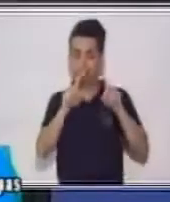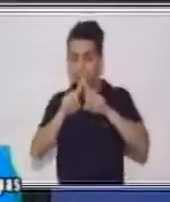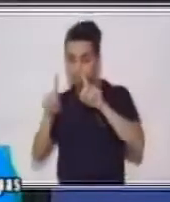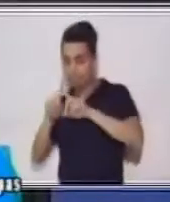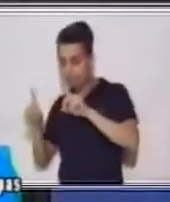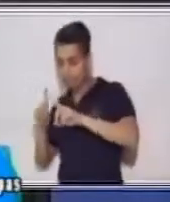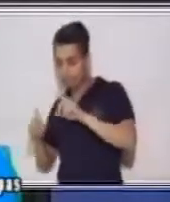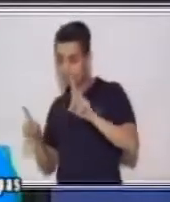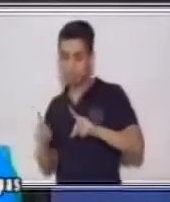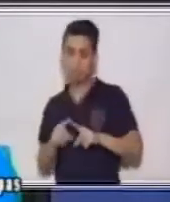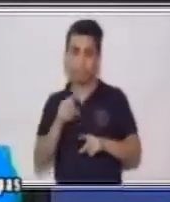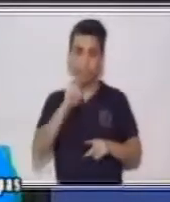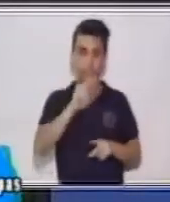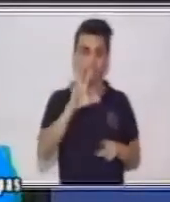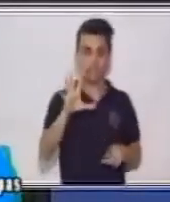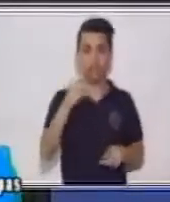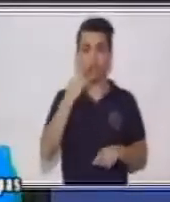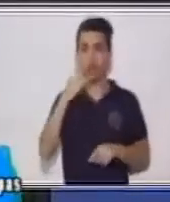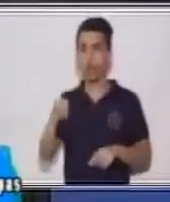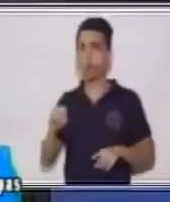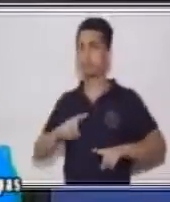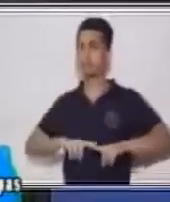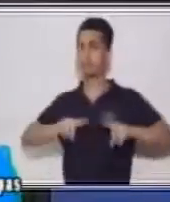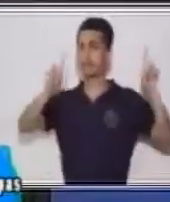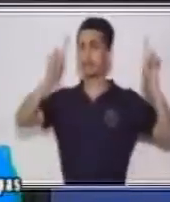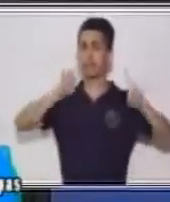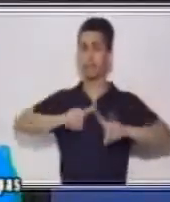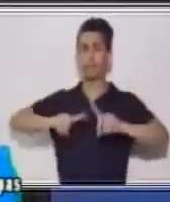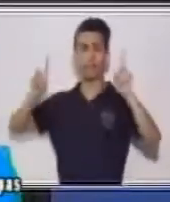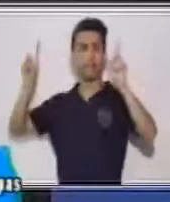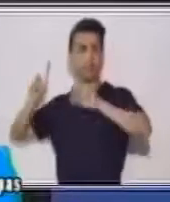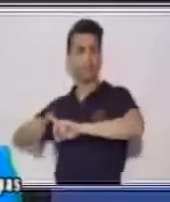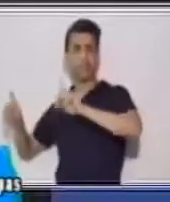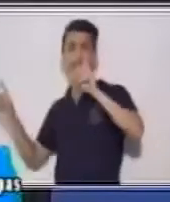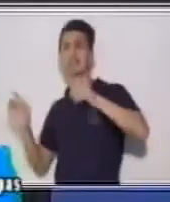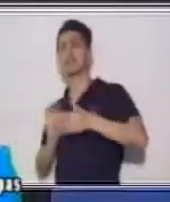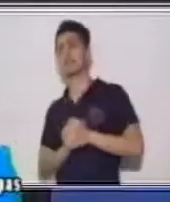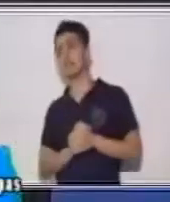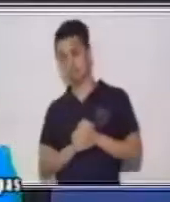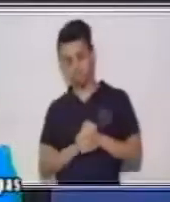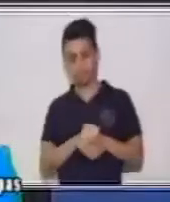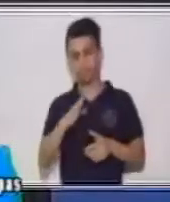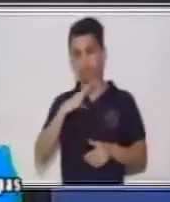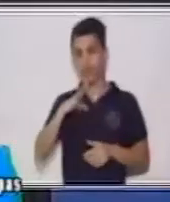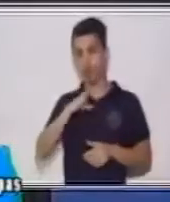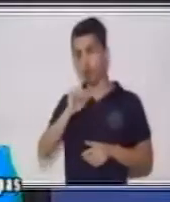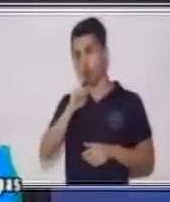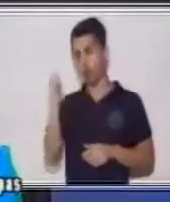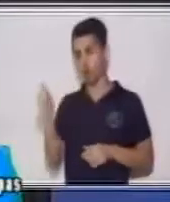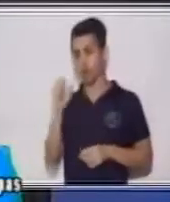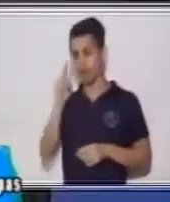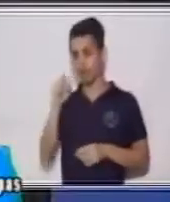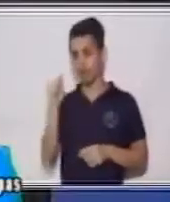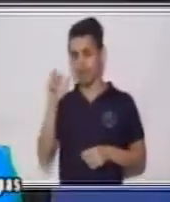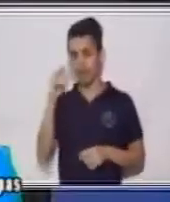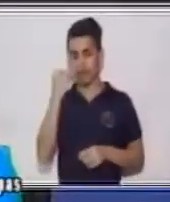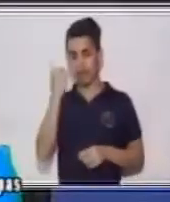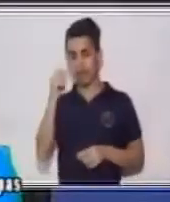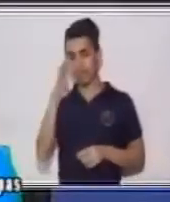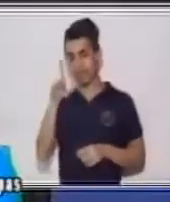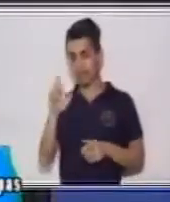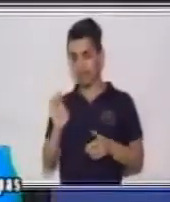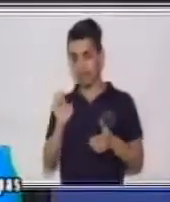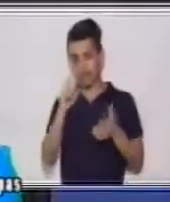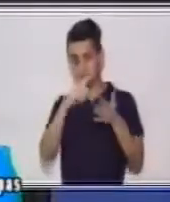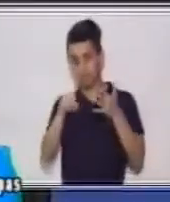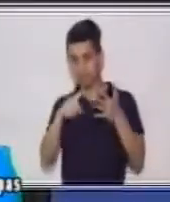Son 25 idiomas diferentes. También podemos tener otra variable que sería el lugar donde